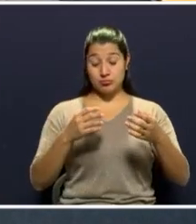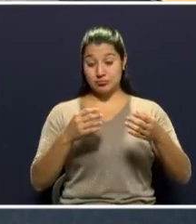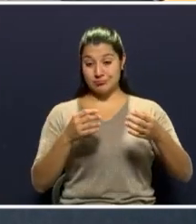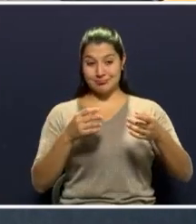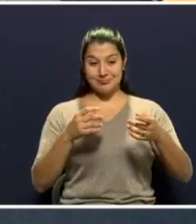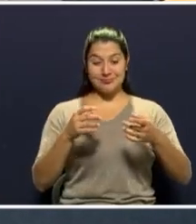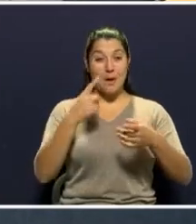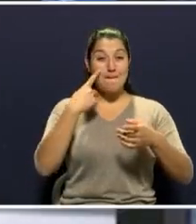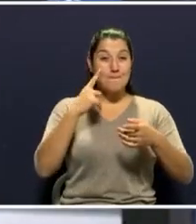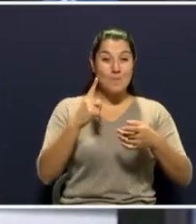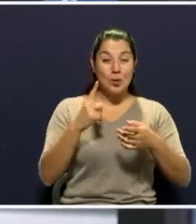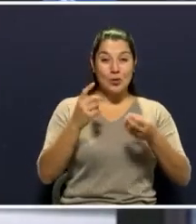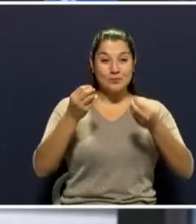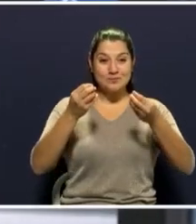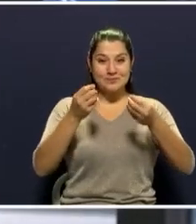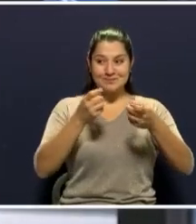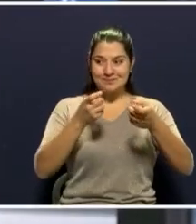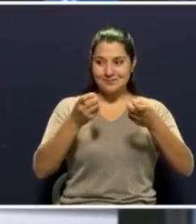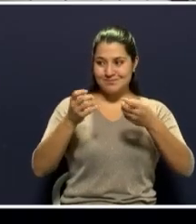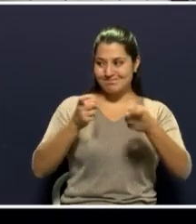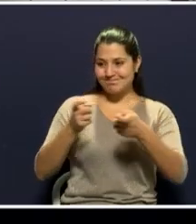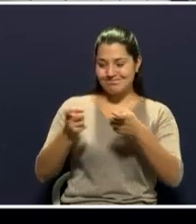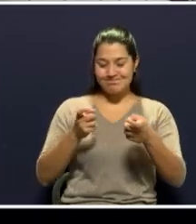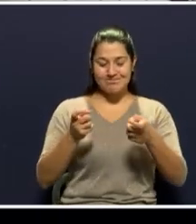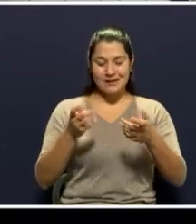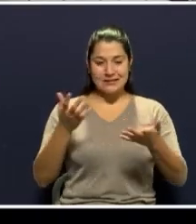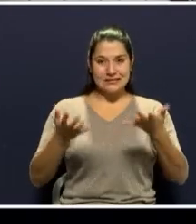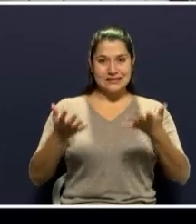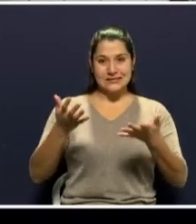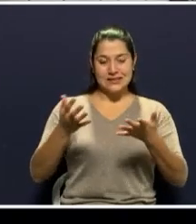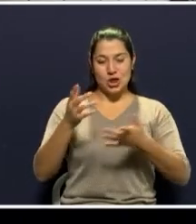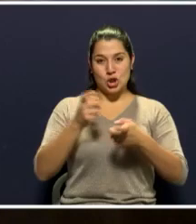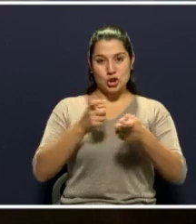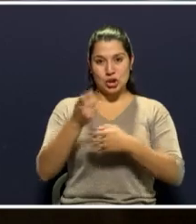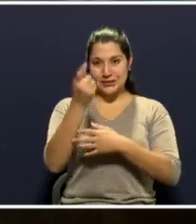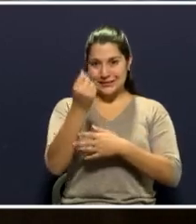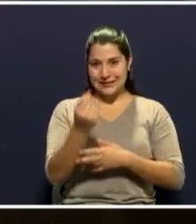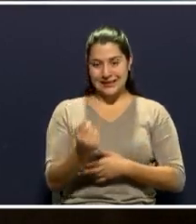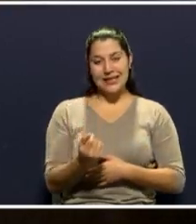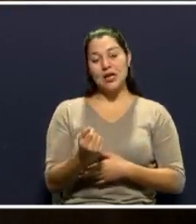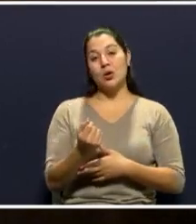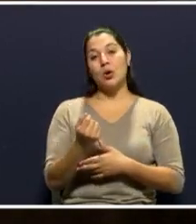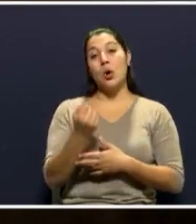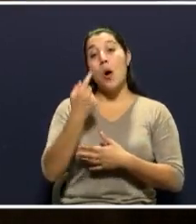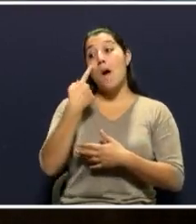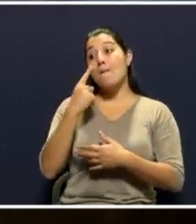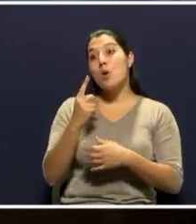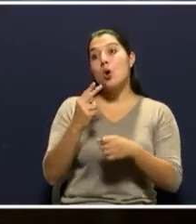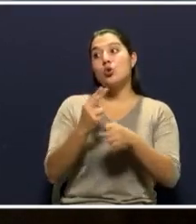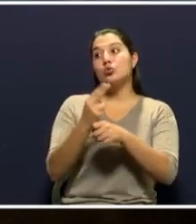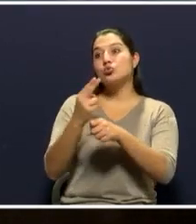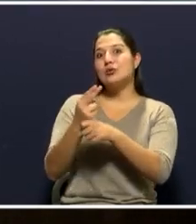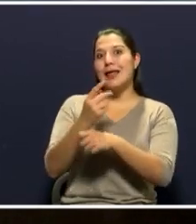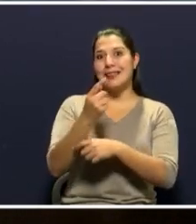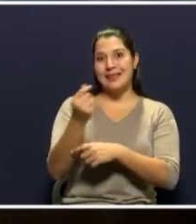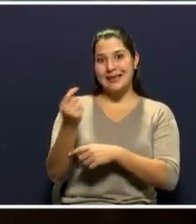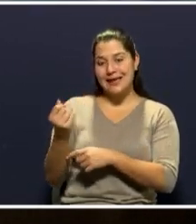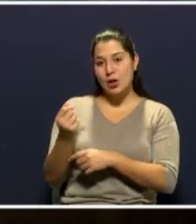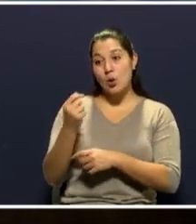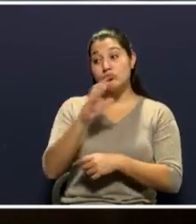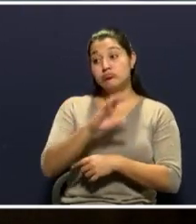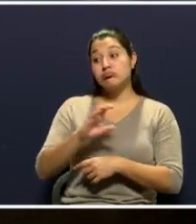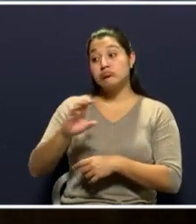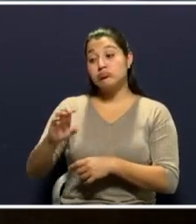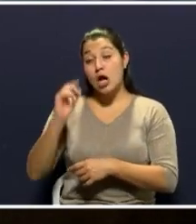externo por el déficit de cuenta corriente sea compensado por ingresos de recursos de organismos multilaterales al gobierno central